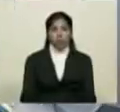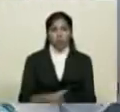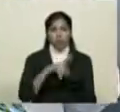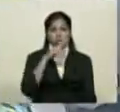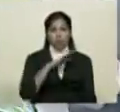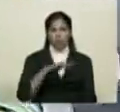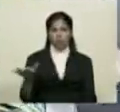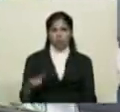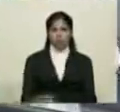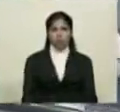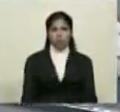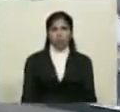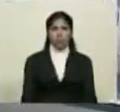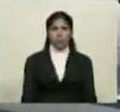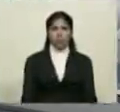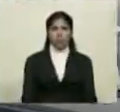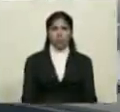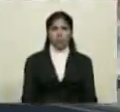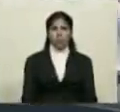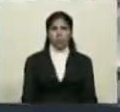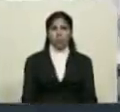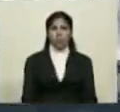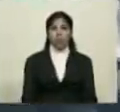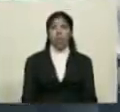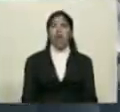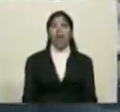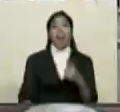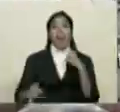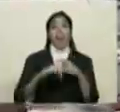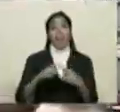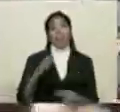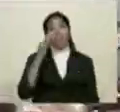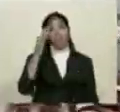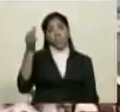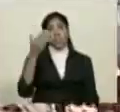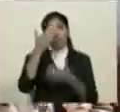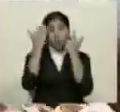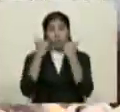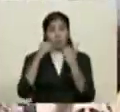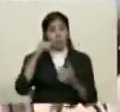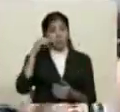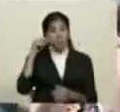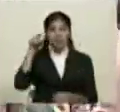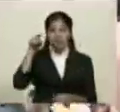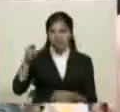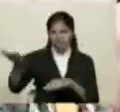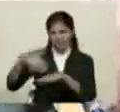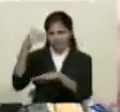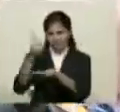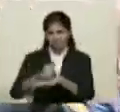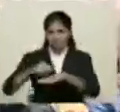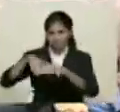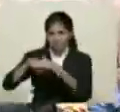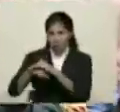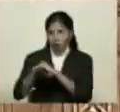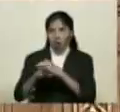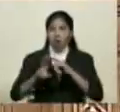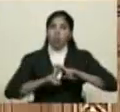o y la fiscal general de la república no seguía escondido y engavetado